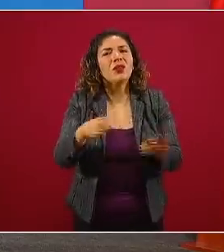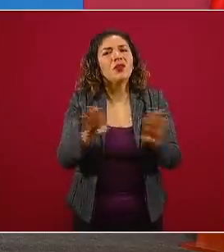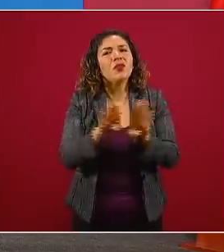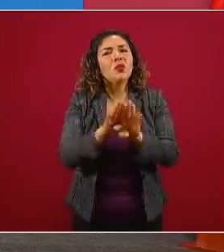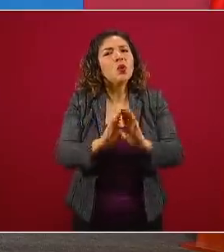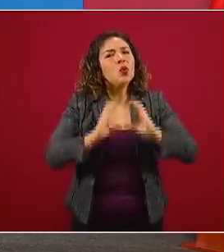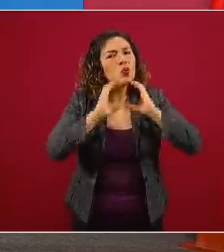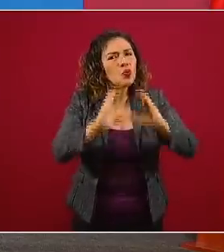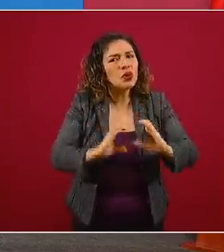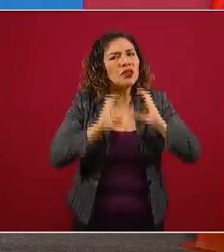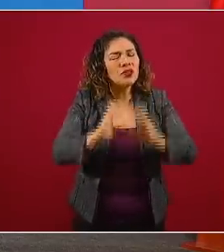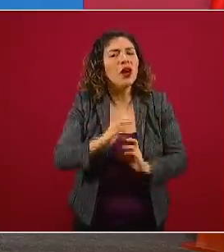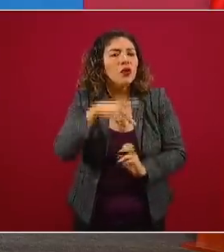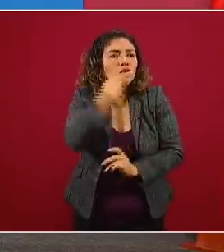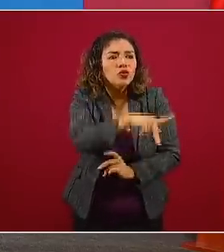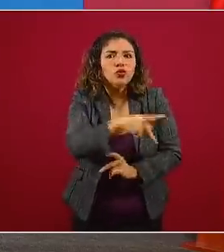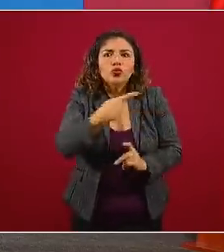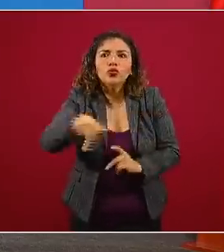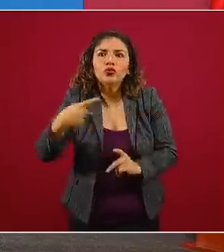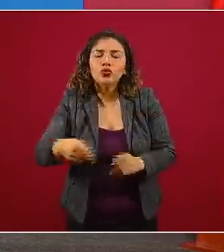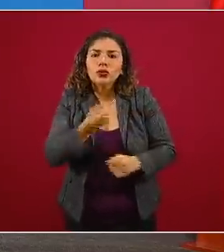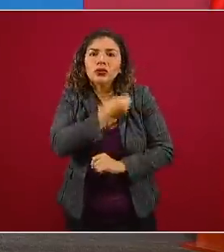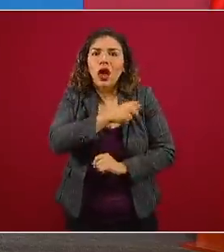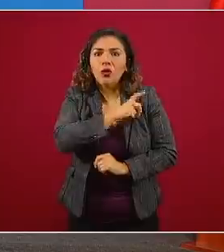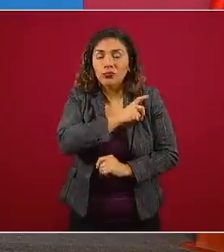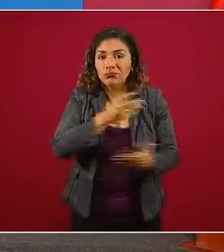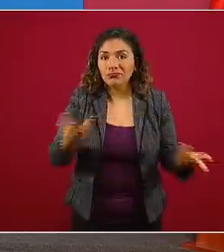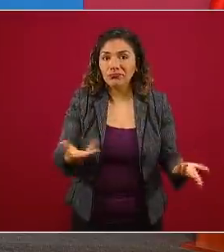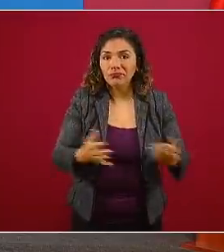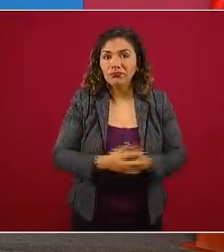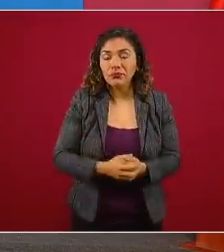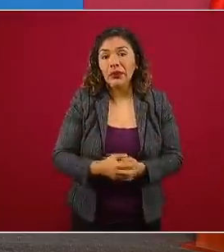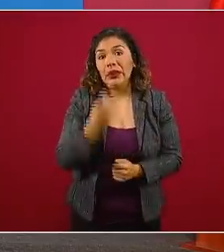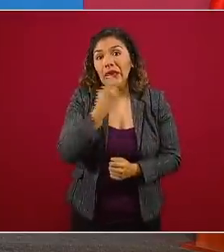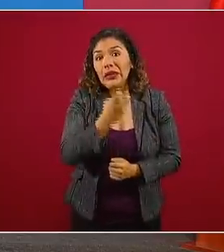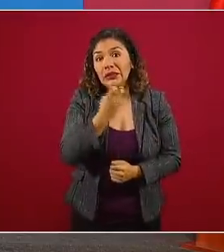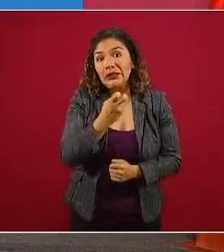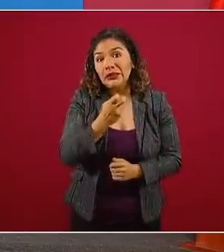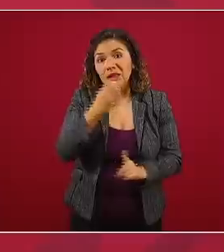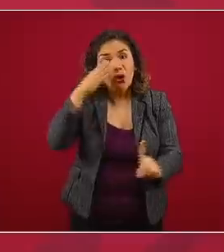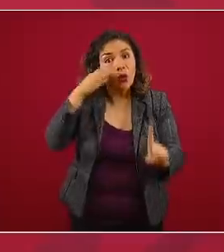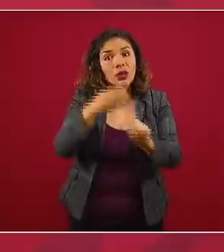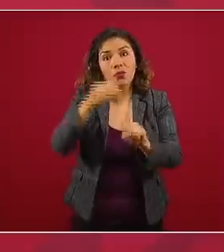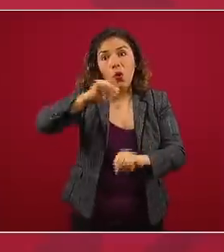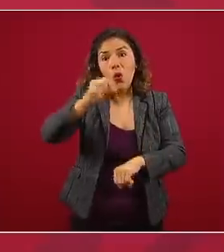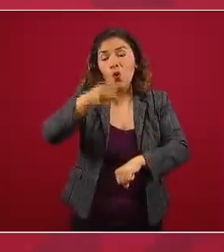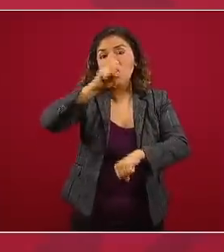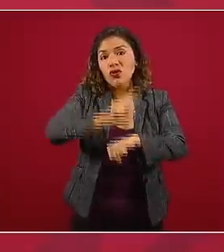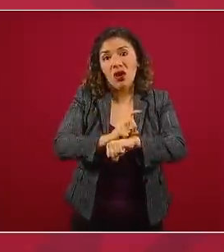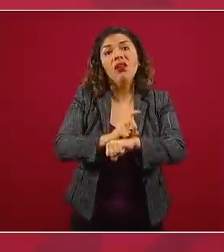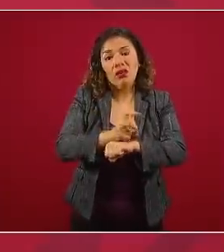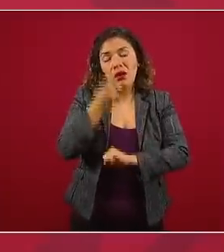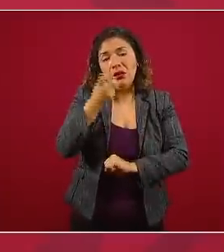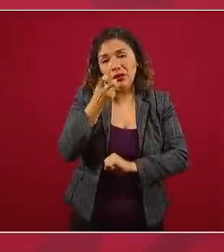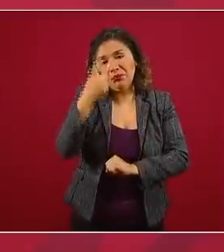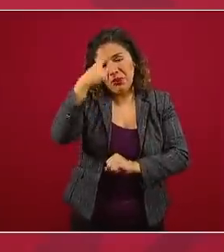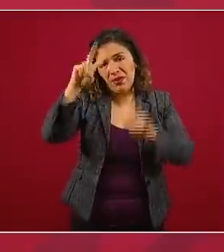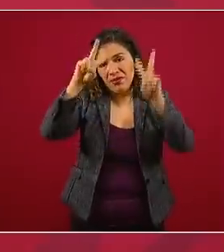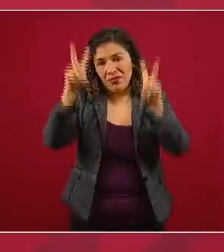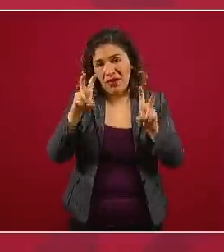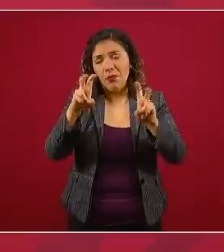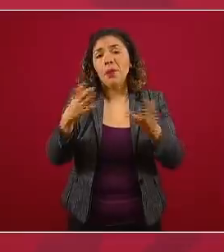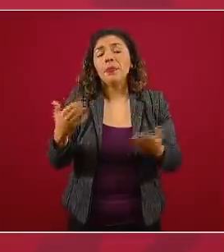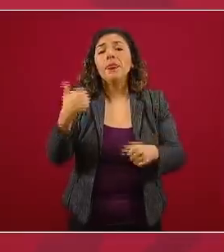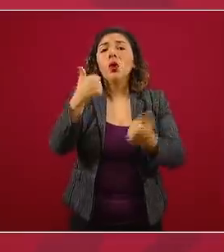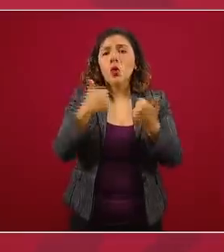a cuidar su salud este es como ya se mencionó el objetivo de este día del pulso de la salud y